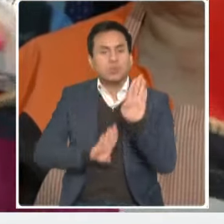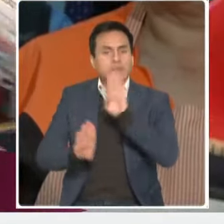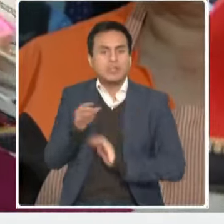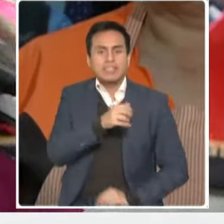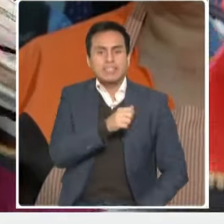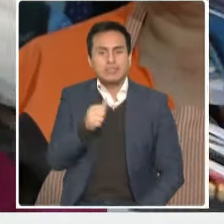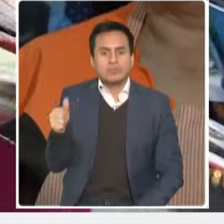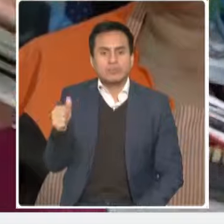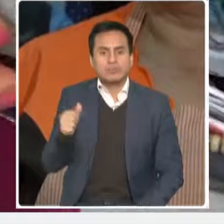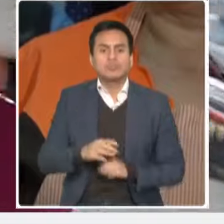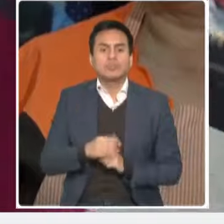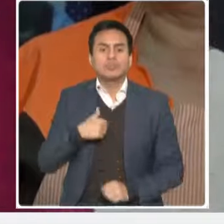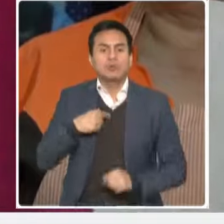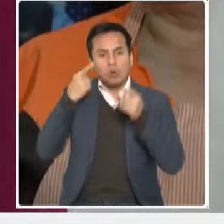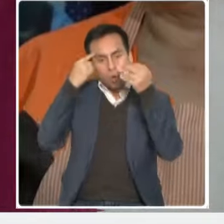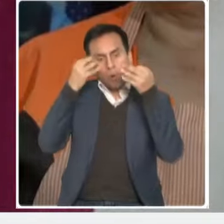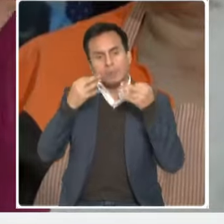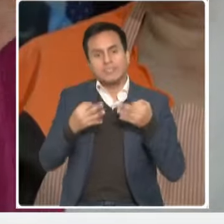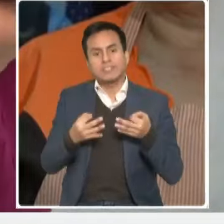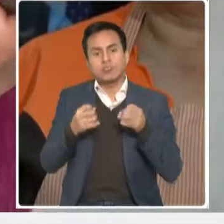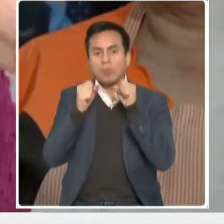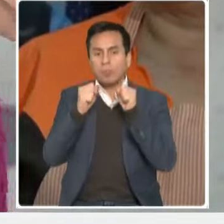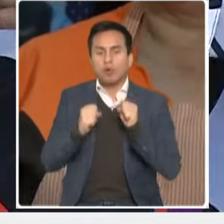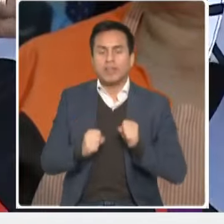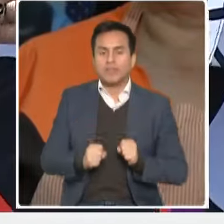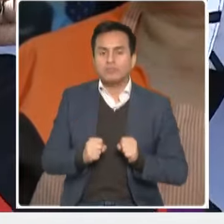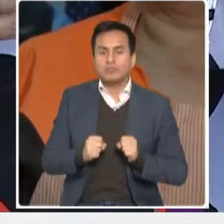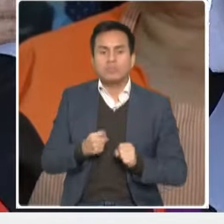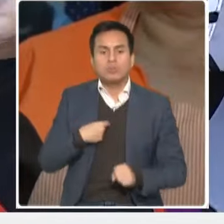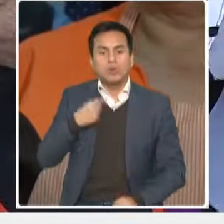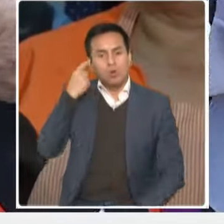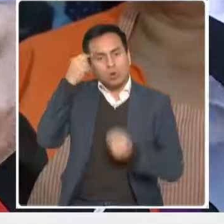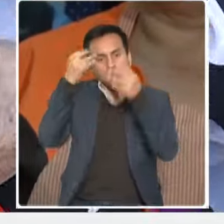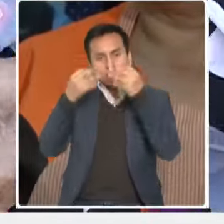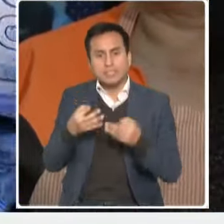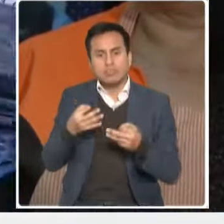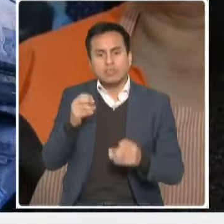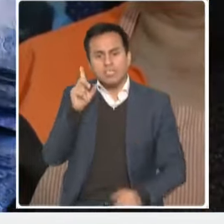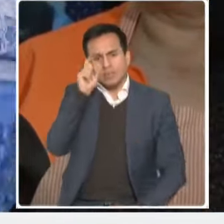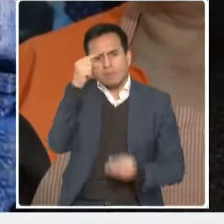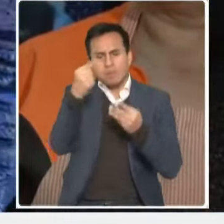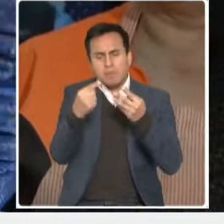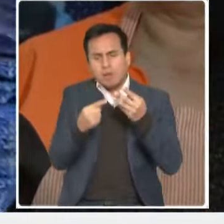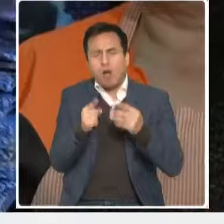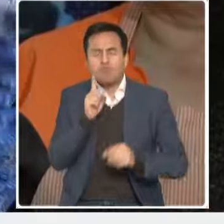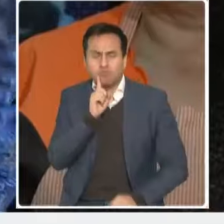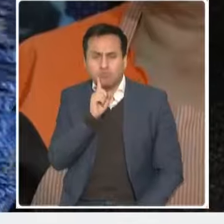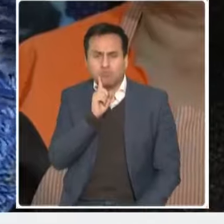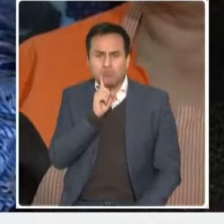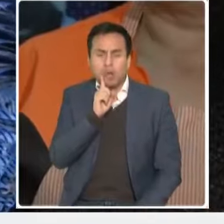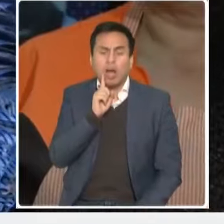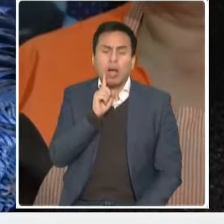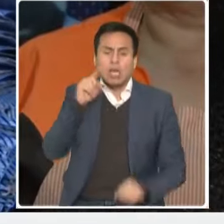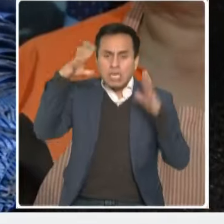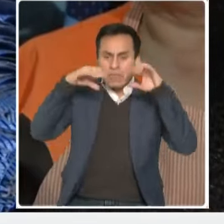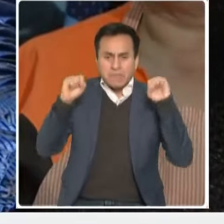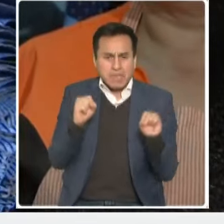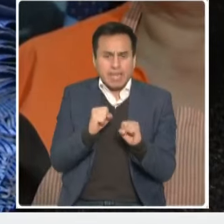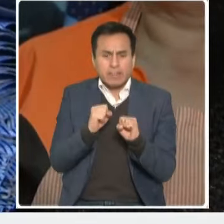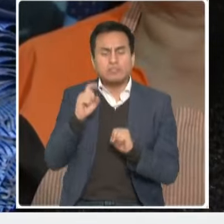cuidemos entre todos. Yo estoy convencido que podemos. Estoy convencido que pese a las dificultades, que pese a que los inviernos